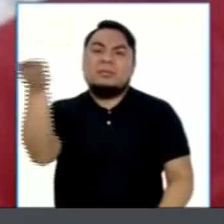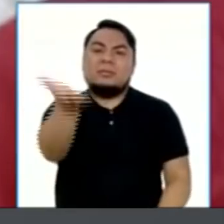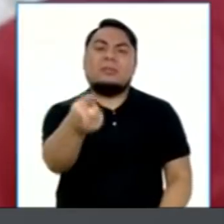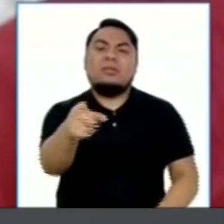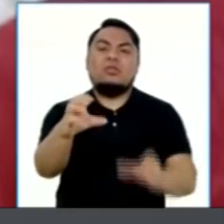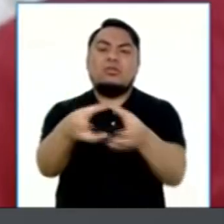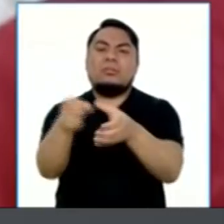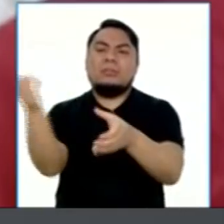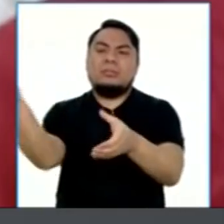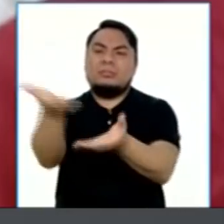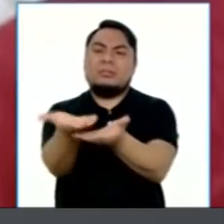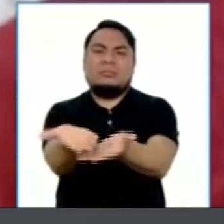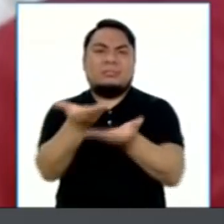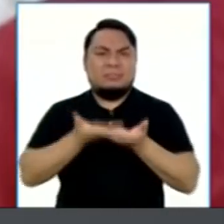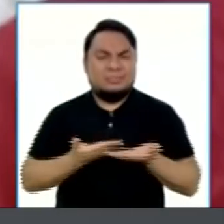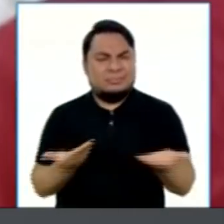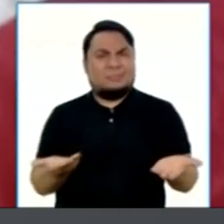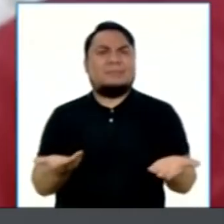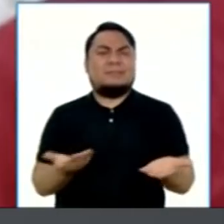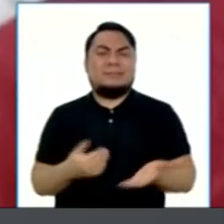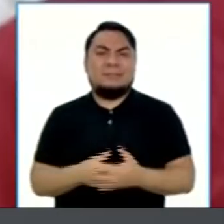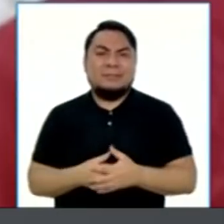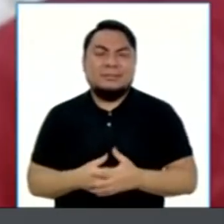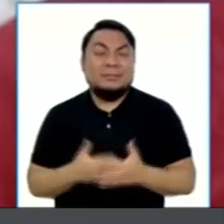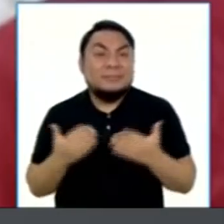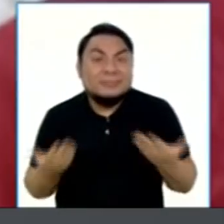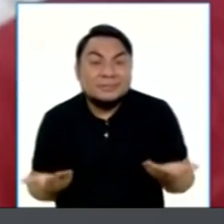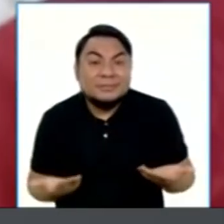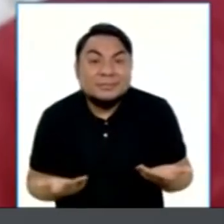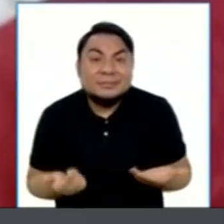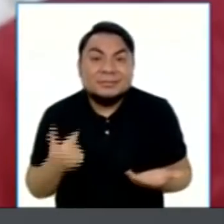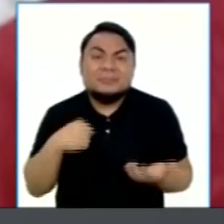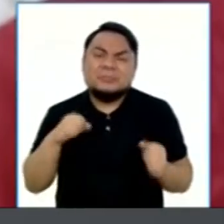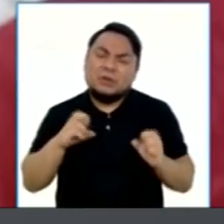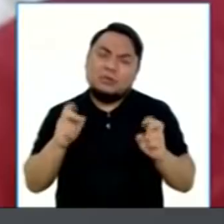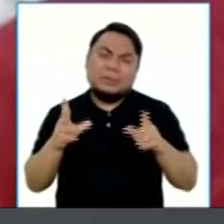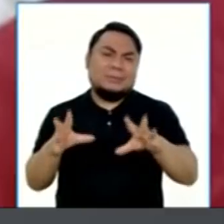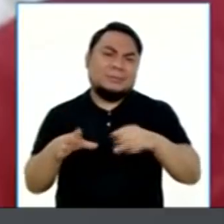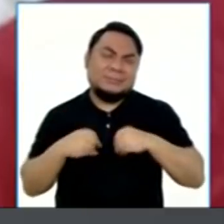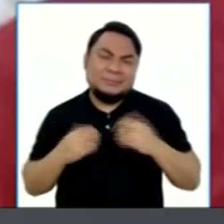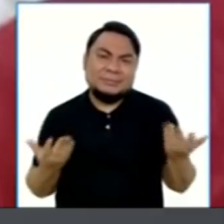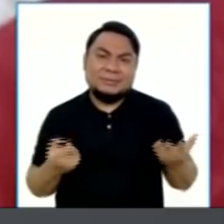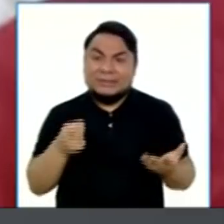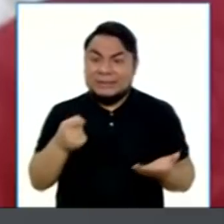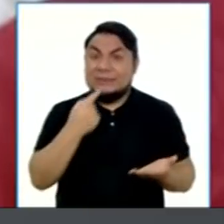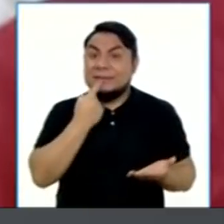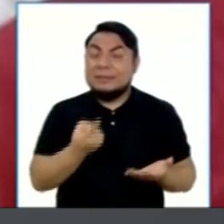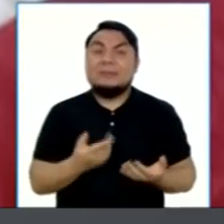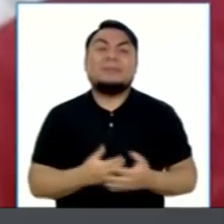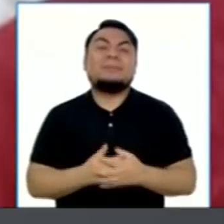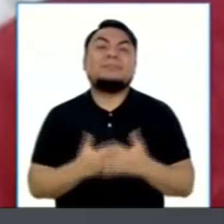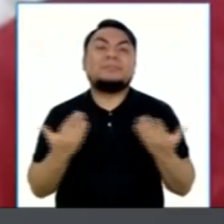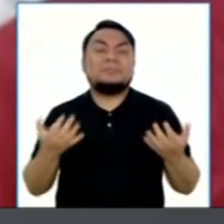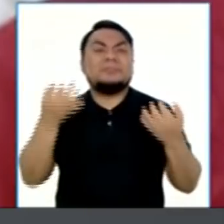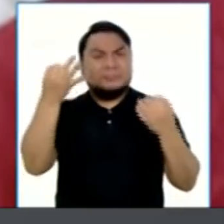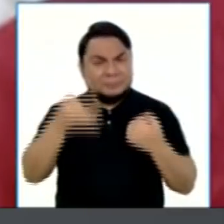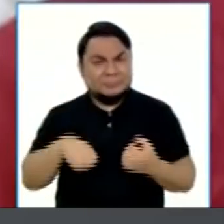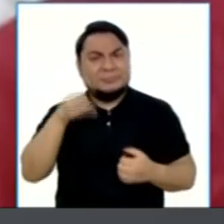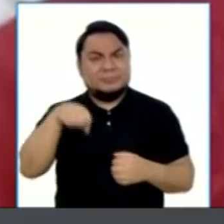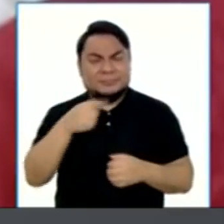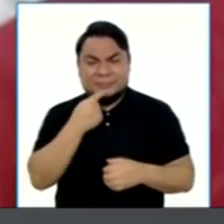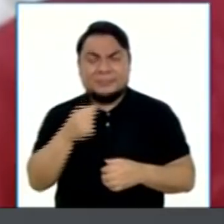de la comisión, ¿no? O sea, no. Sin embargo, lo damos por recibido, donde dice que